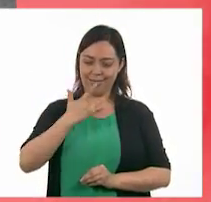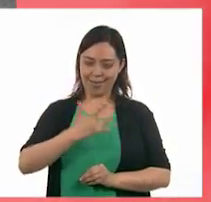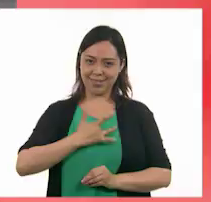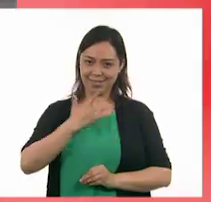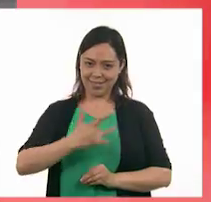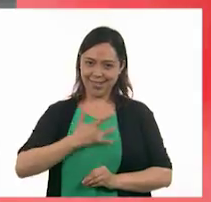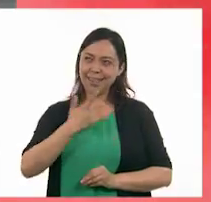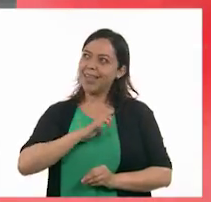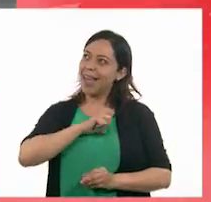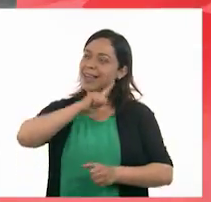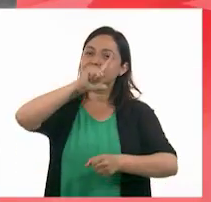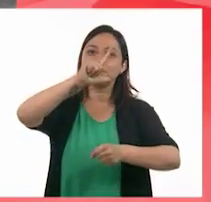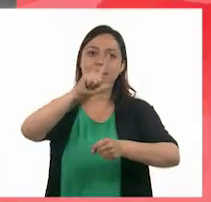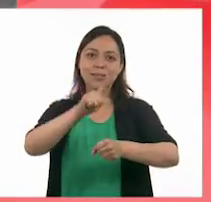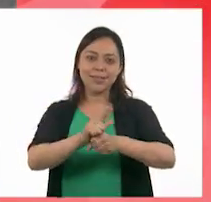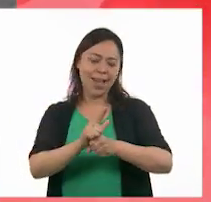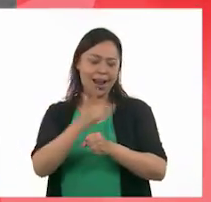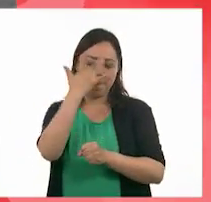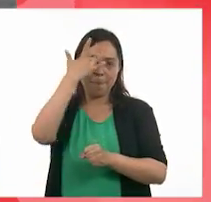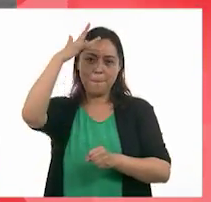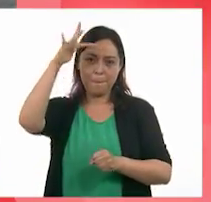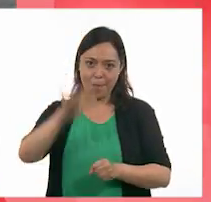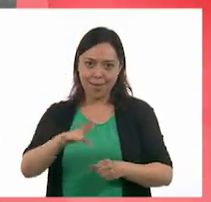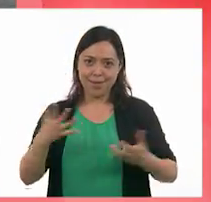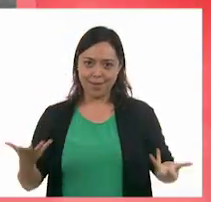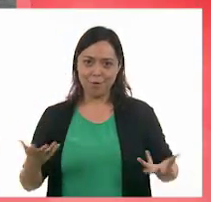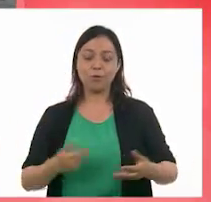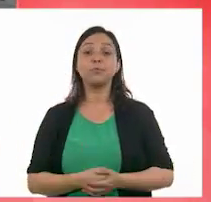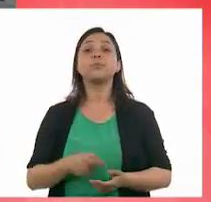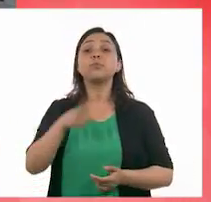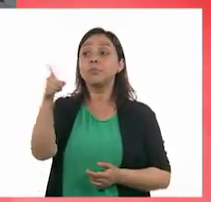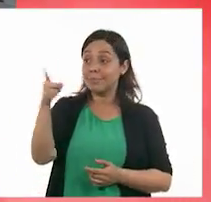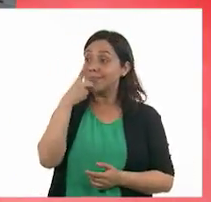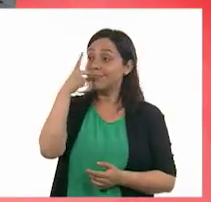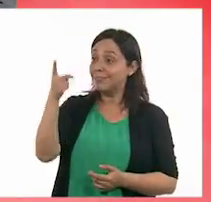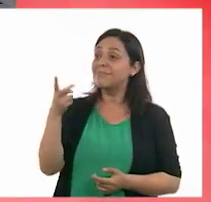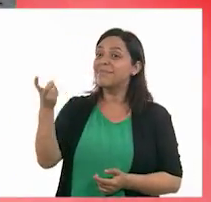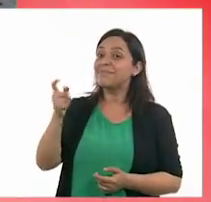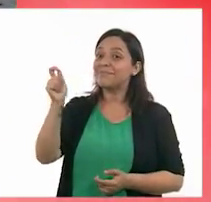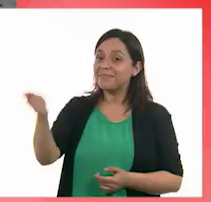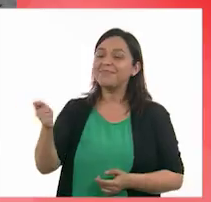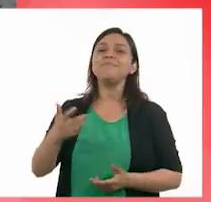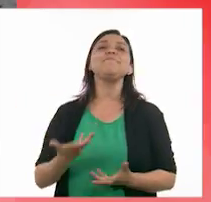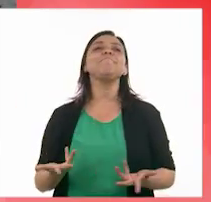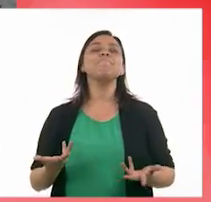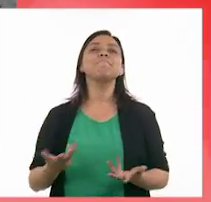algo muy especial y es algo mágico. Y lo interesante de lo que tú mencionas, Brenda, es que